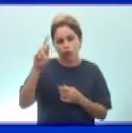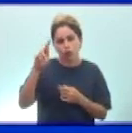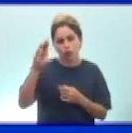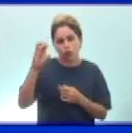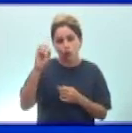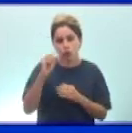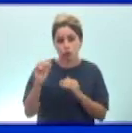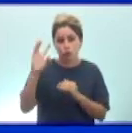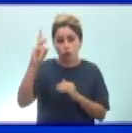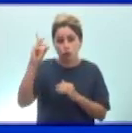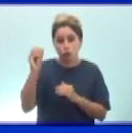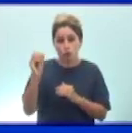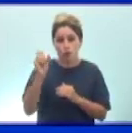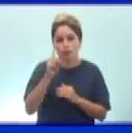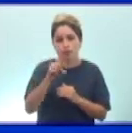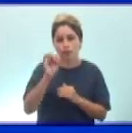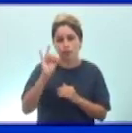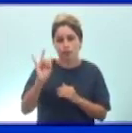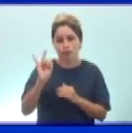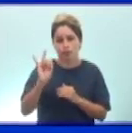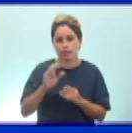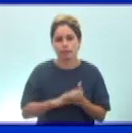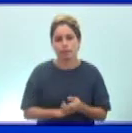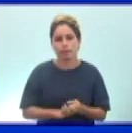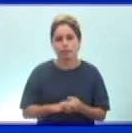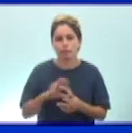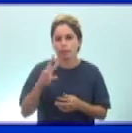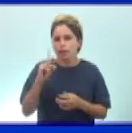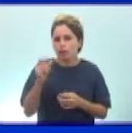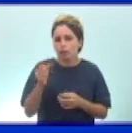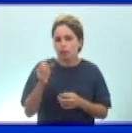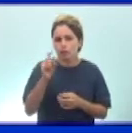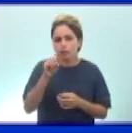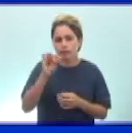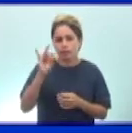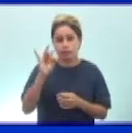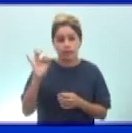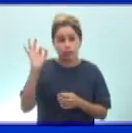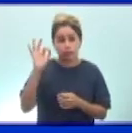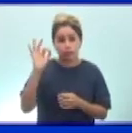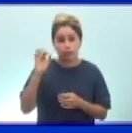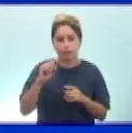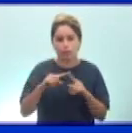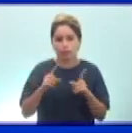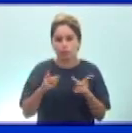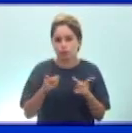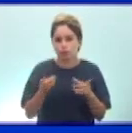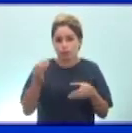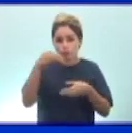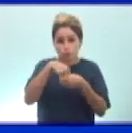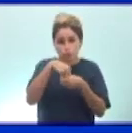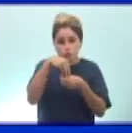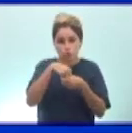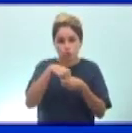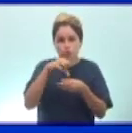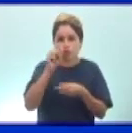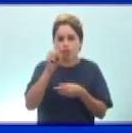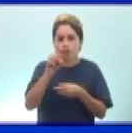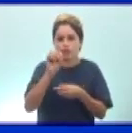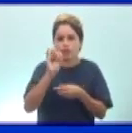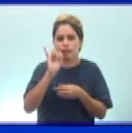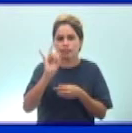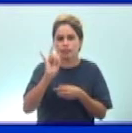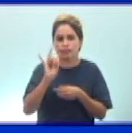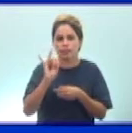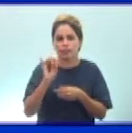Recordar que el número atómico del cloro es 17, por lo tanto, presenta en su núcleo 17 protones, que es lo que me define a mí el